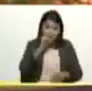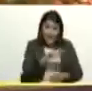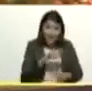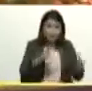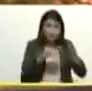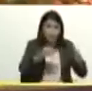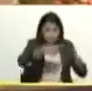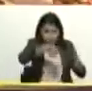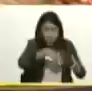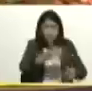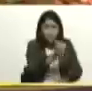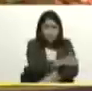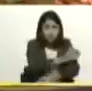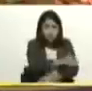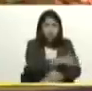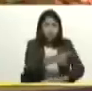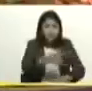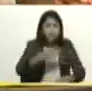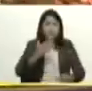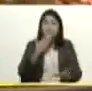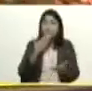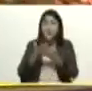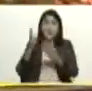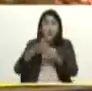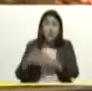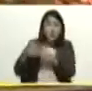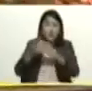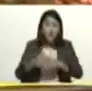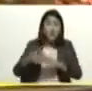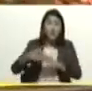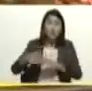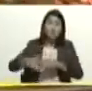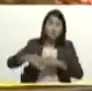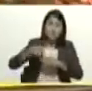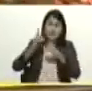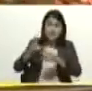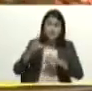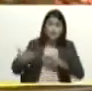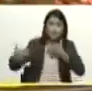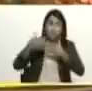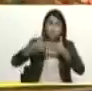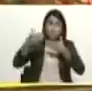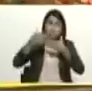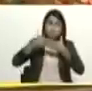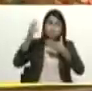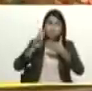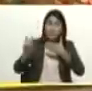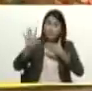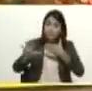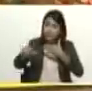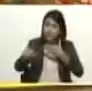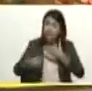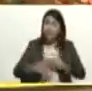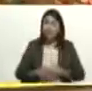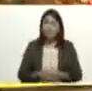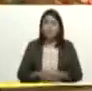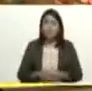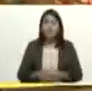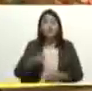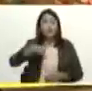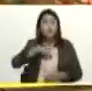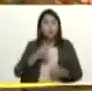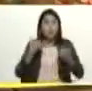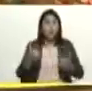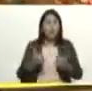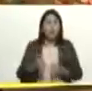los que pidieron todas las sanciones que tanto daño le han hecho a nuestro país, de los cuales estamos nosotros